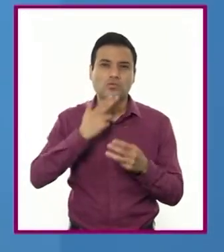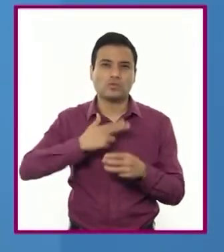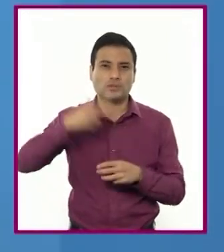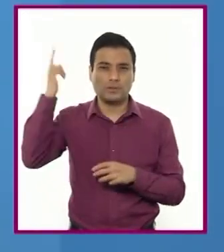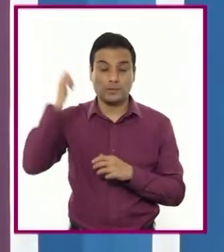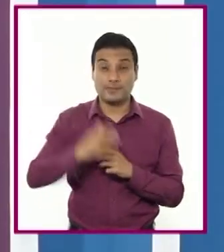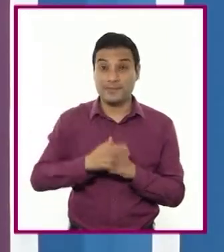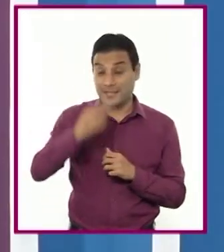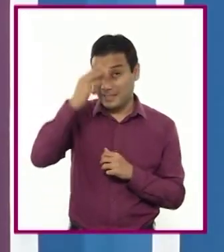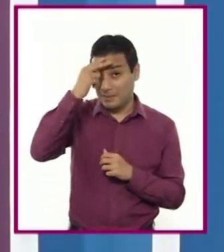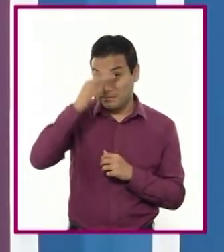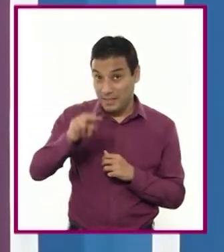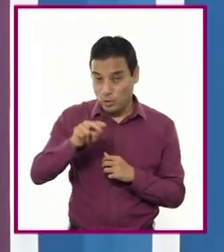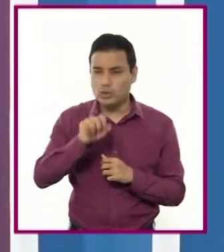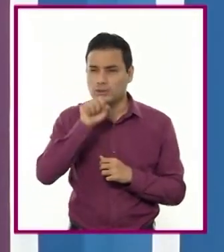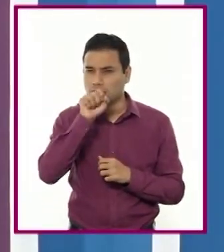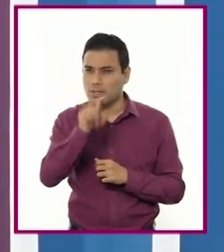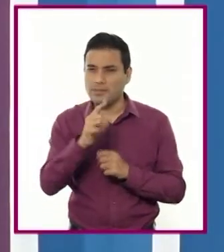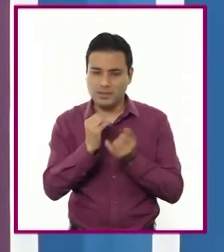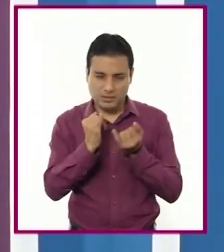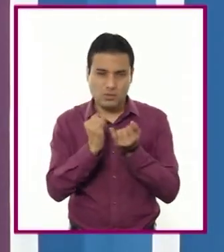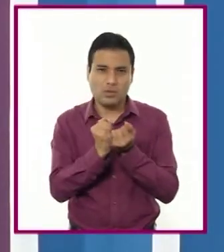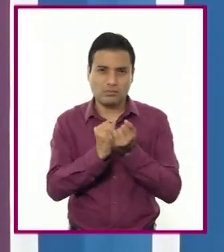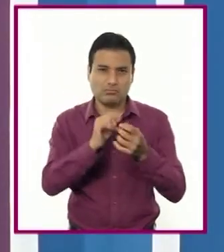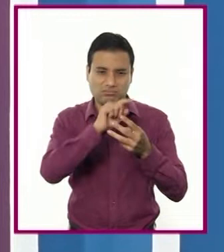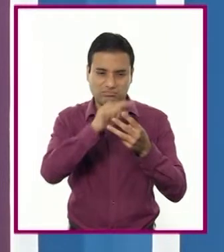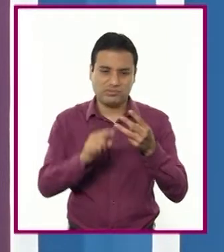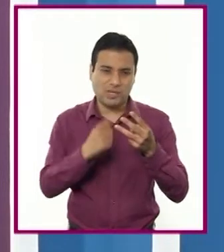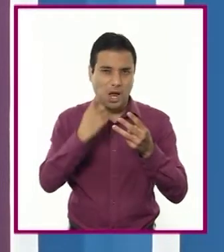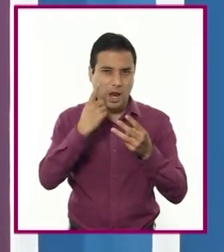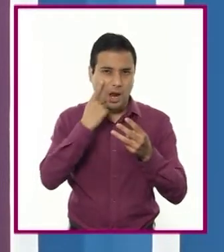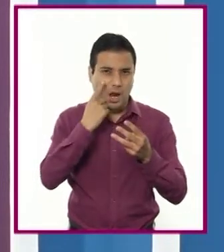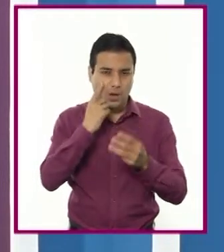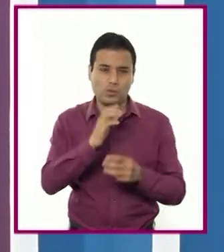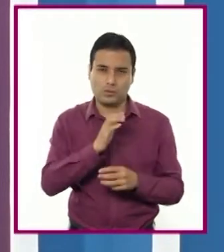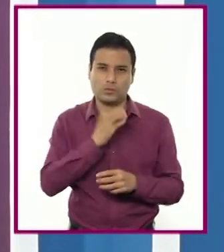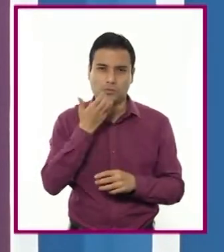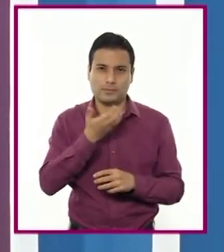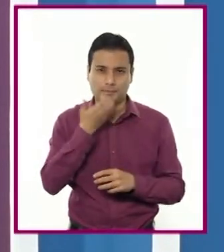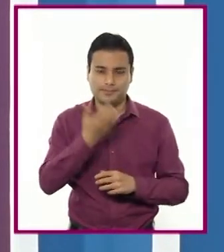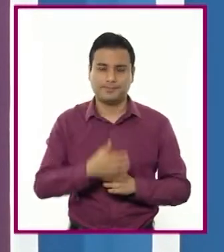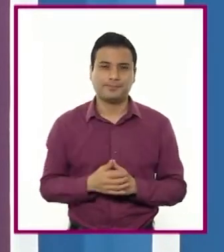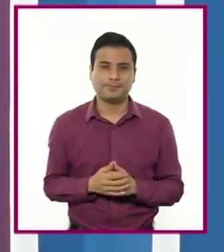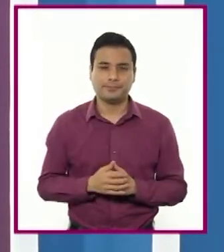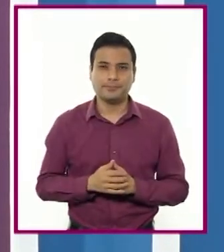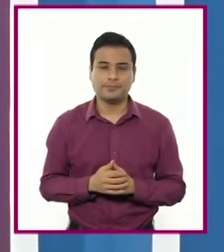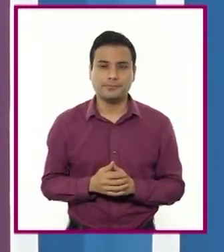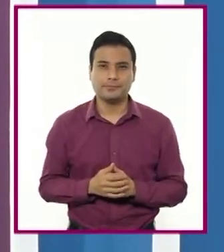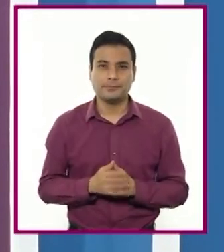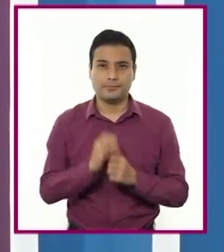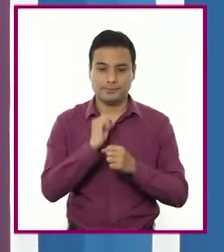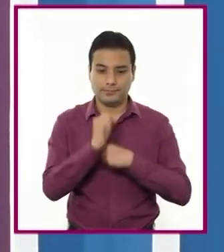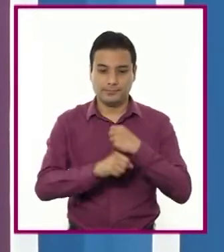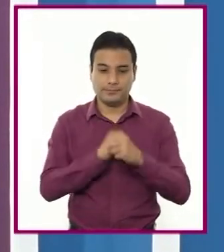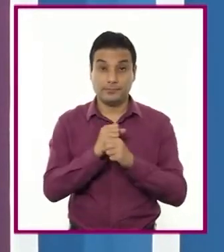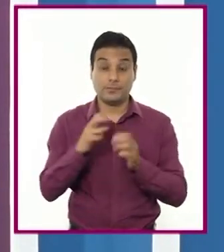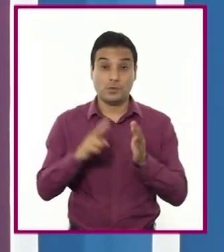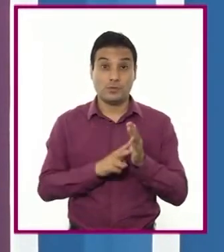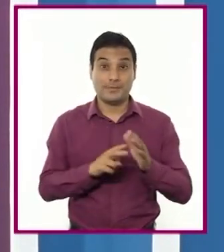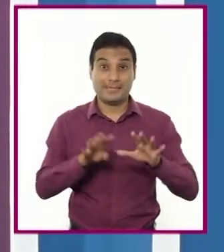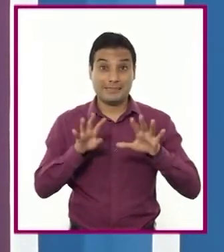país, estas son también las principales causas de fallecimiento entre los y las jóvenes. Tan solo en el año